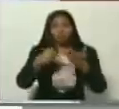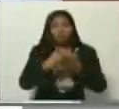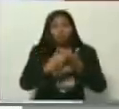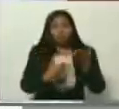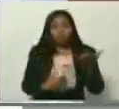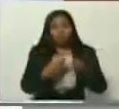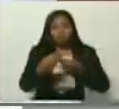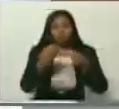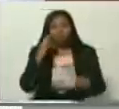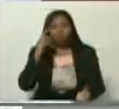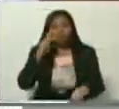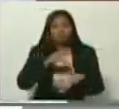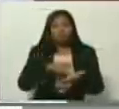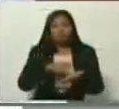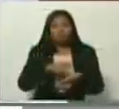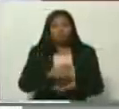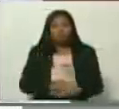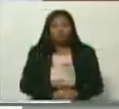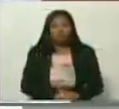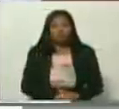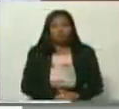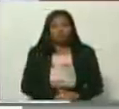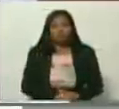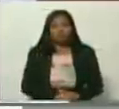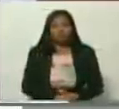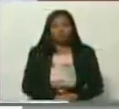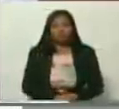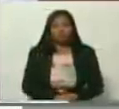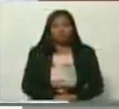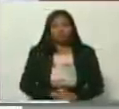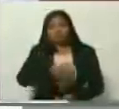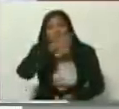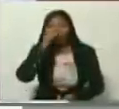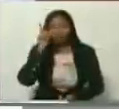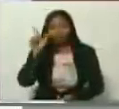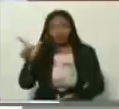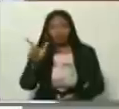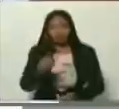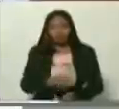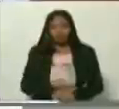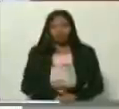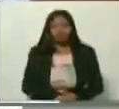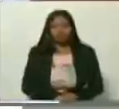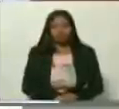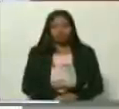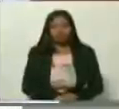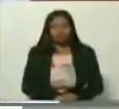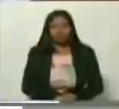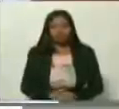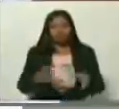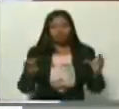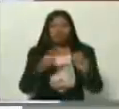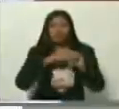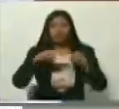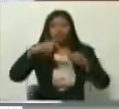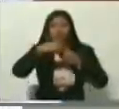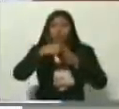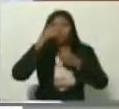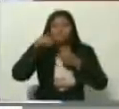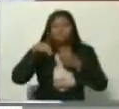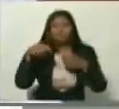como candidato del Partido Socialista Unido de Venezuela y de los partidos del Gran Polo